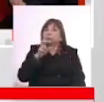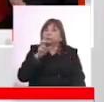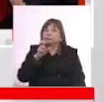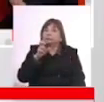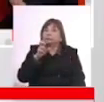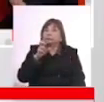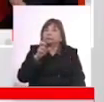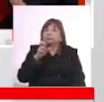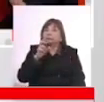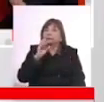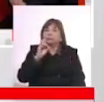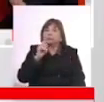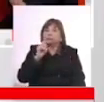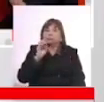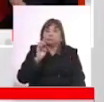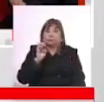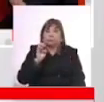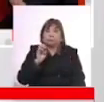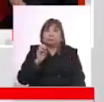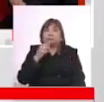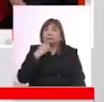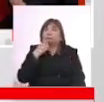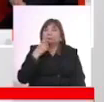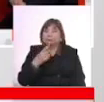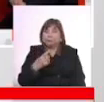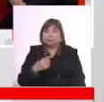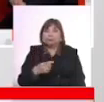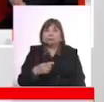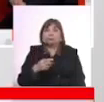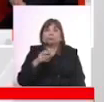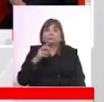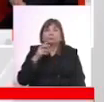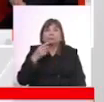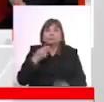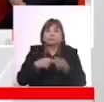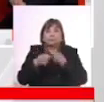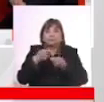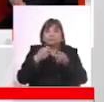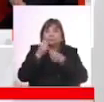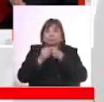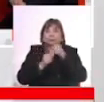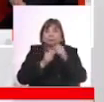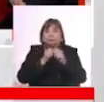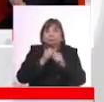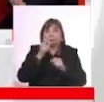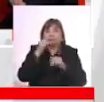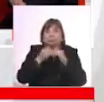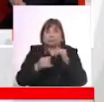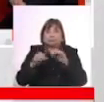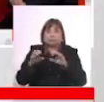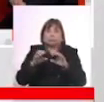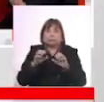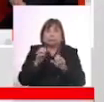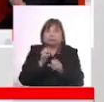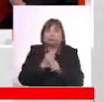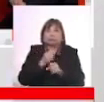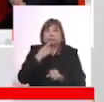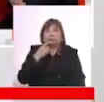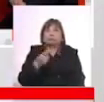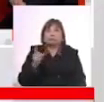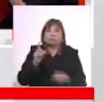2.300 UIT. Debe decir ventas anuales del último ejercicio sean hasta